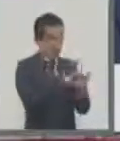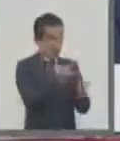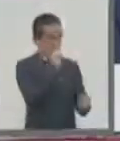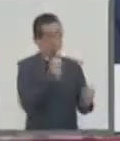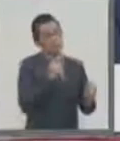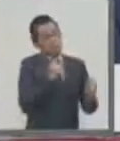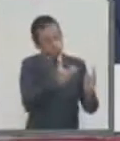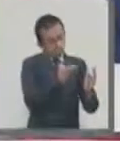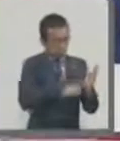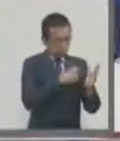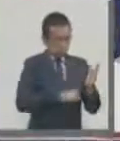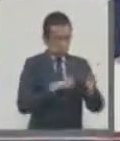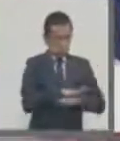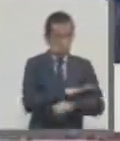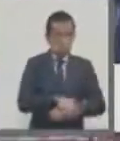Mexicanos.